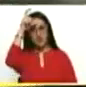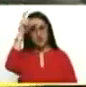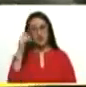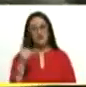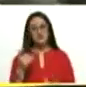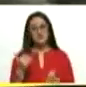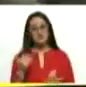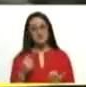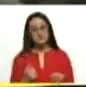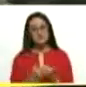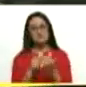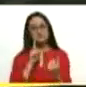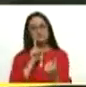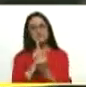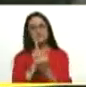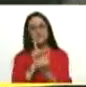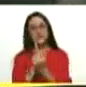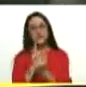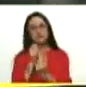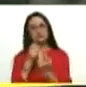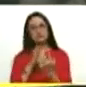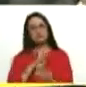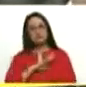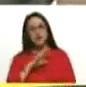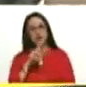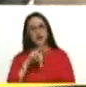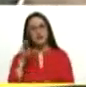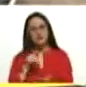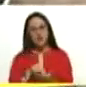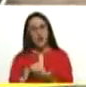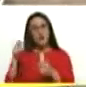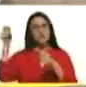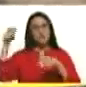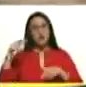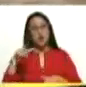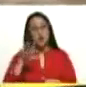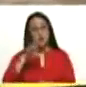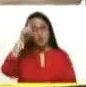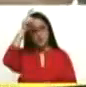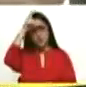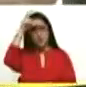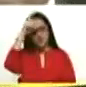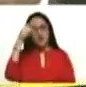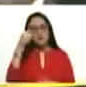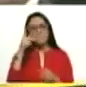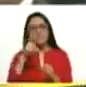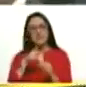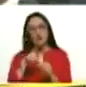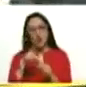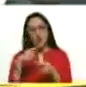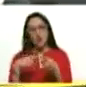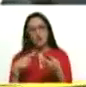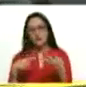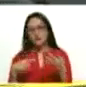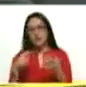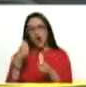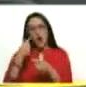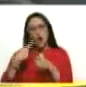ello acercamientos entre proveedores nacionales e importadores turcos de productos como petróleo, crudos